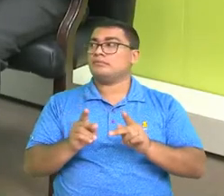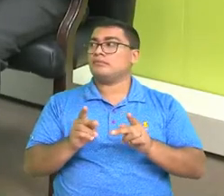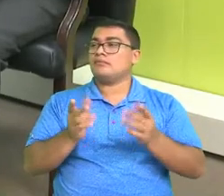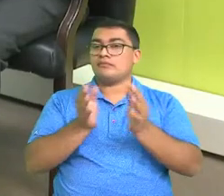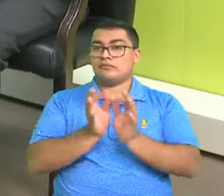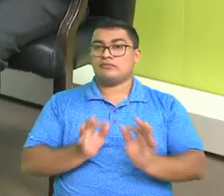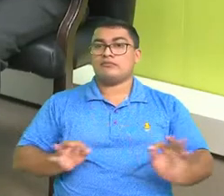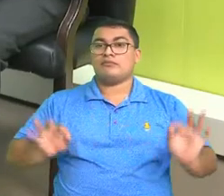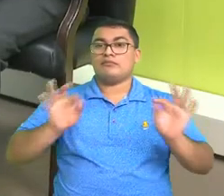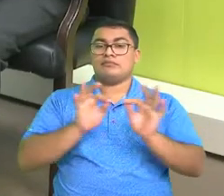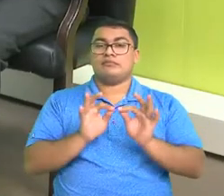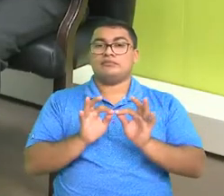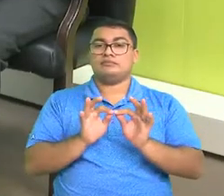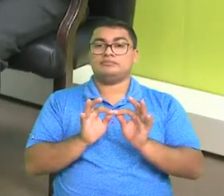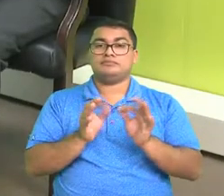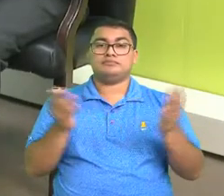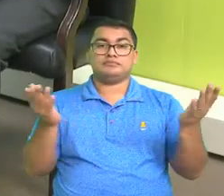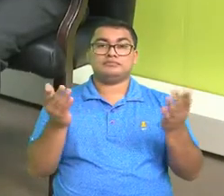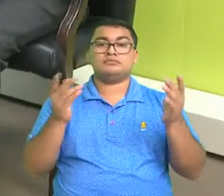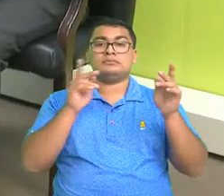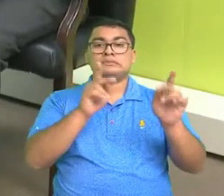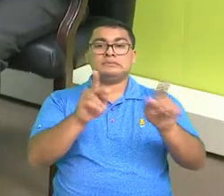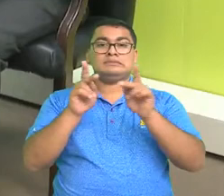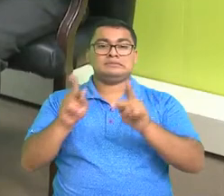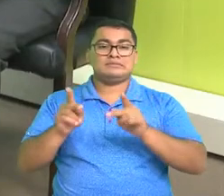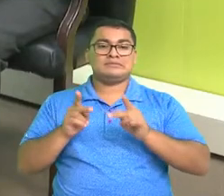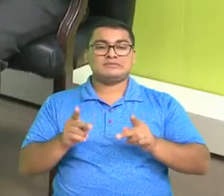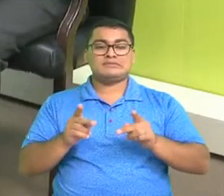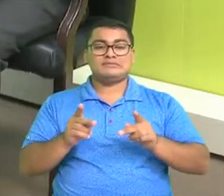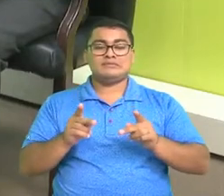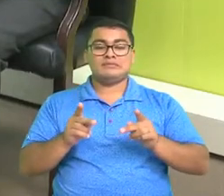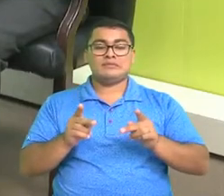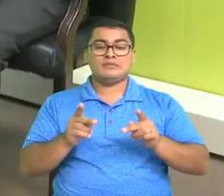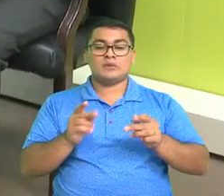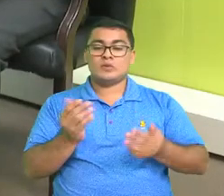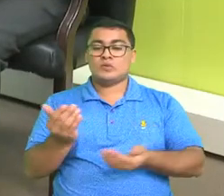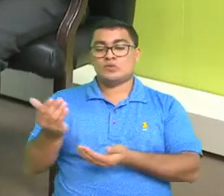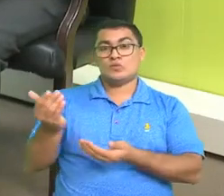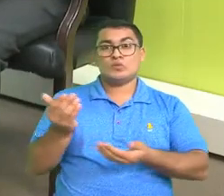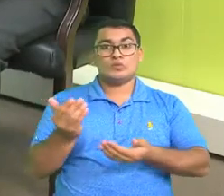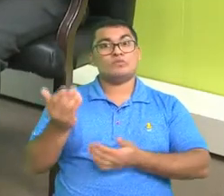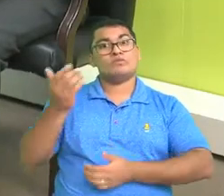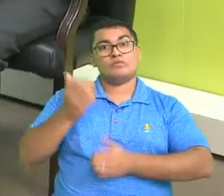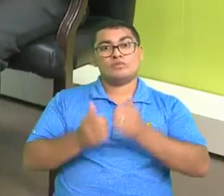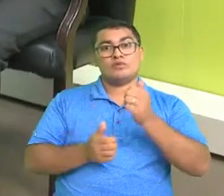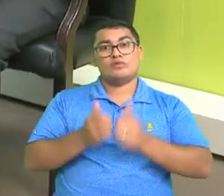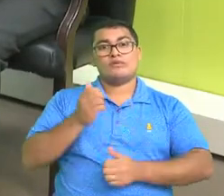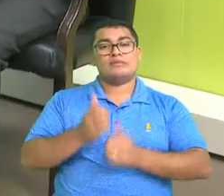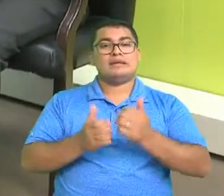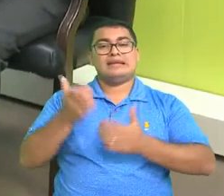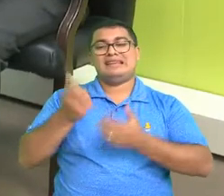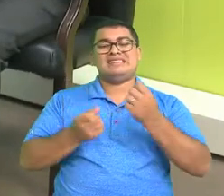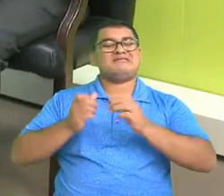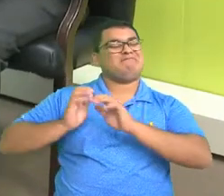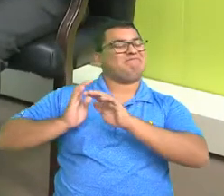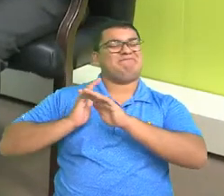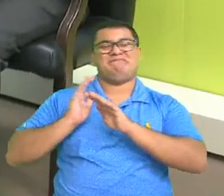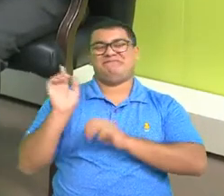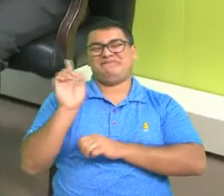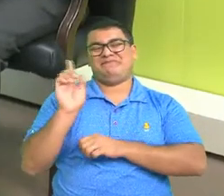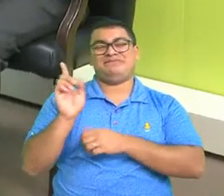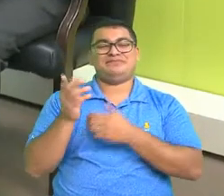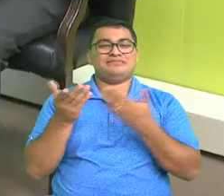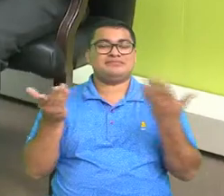todo la población de que es el lactante menor, ¿verdad? Esta problemita de la intolerancia a la lactosa,